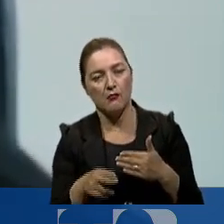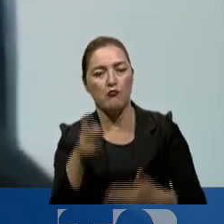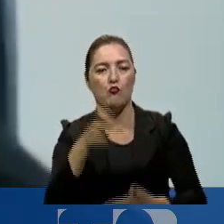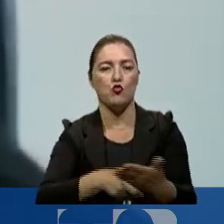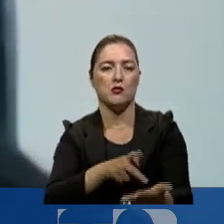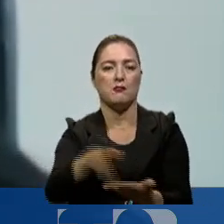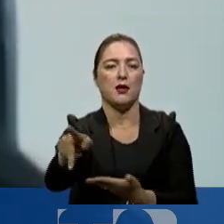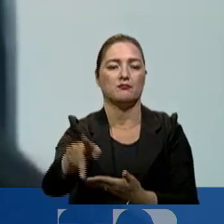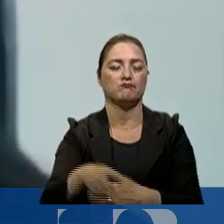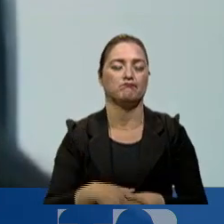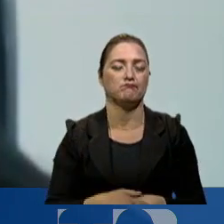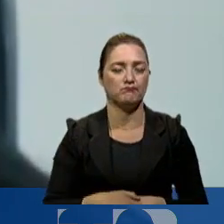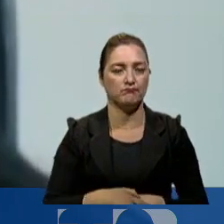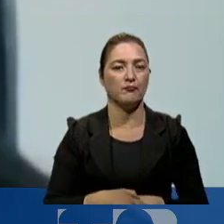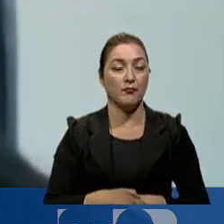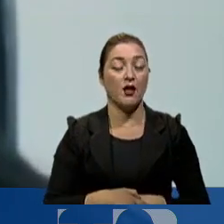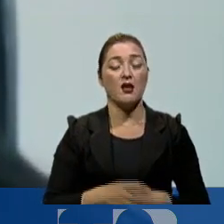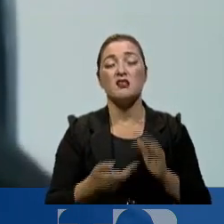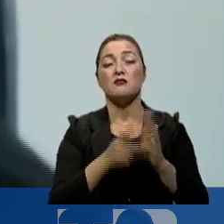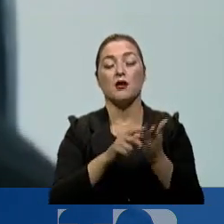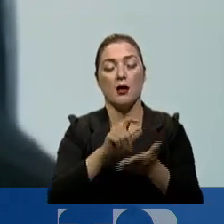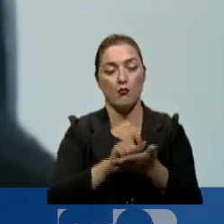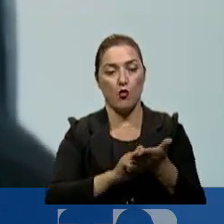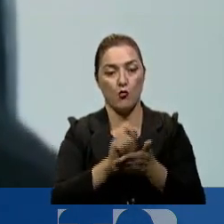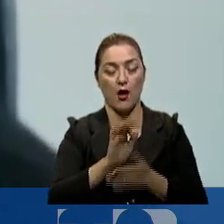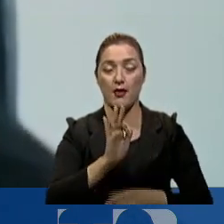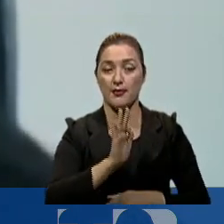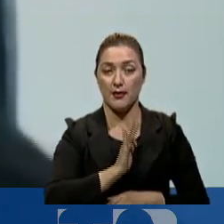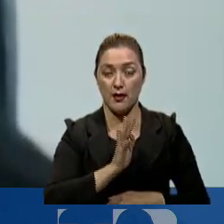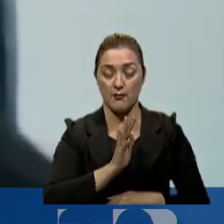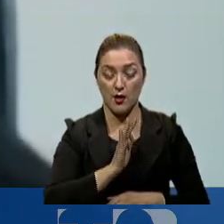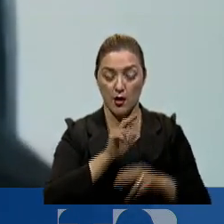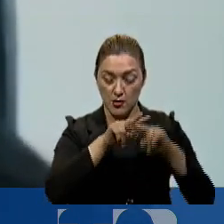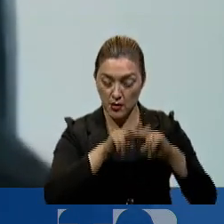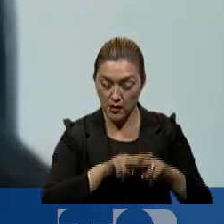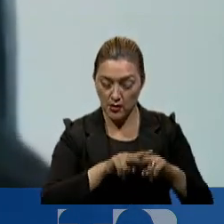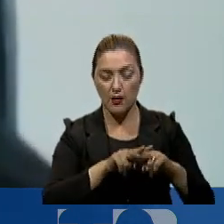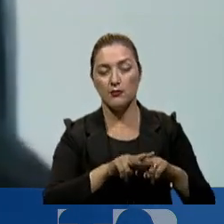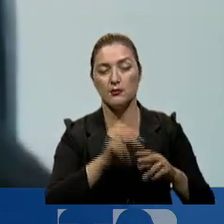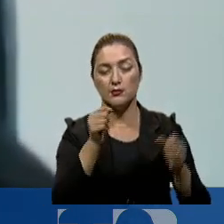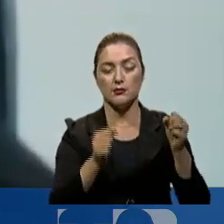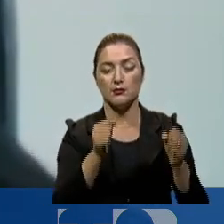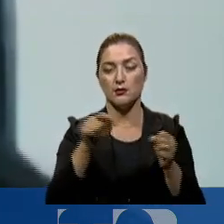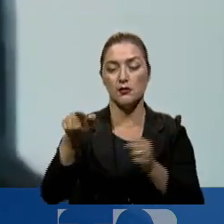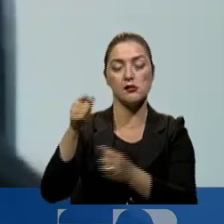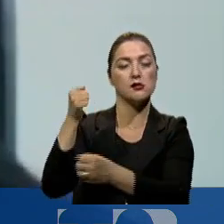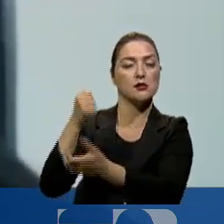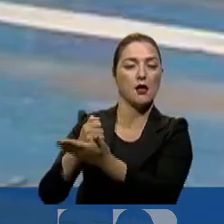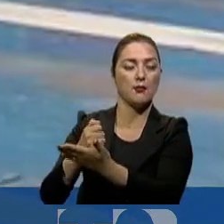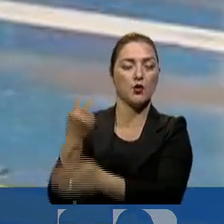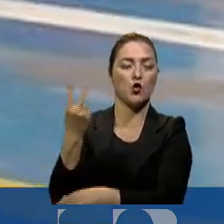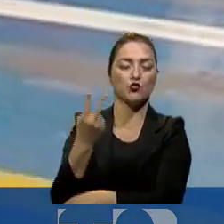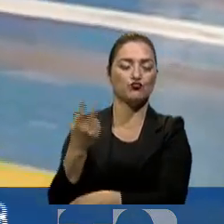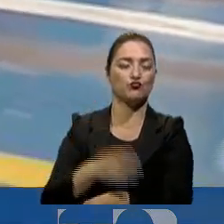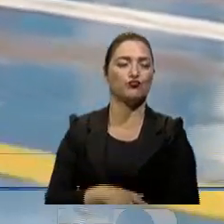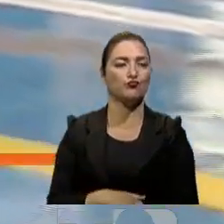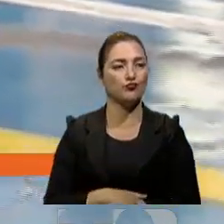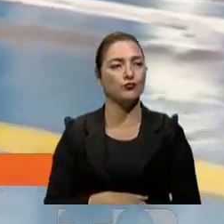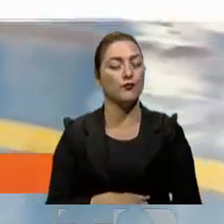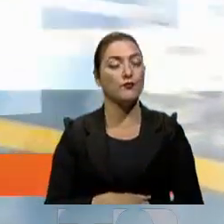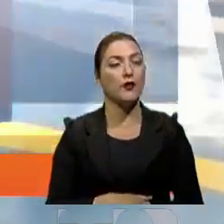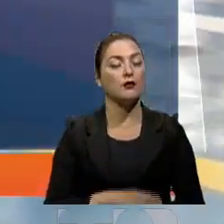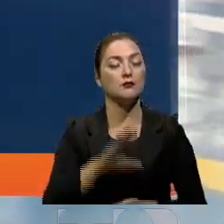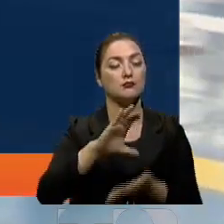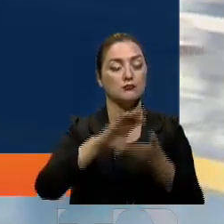trámite? Aprobar la revisión técnica vehicular y hacer el trámite de matriculación, obtener el permiso de circulación. Los centros de